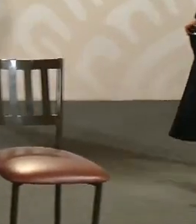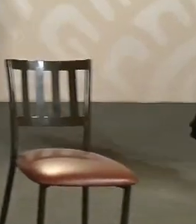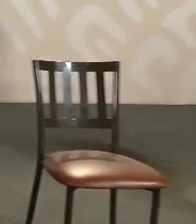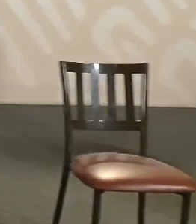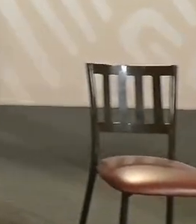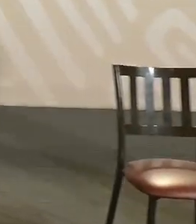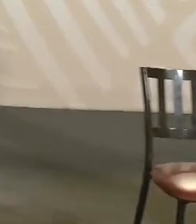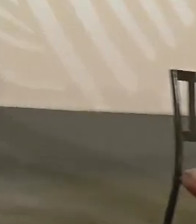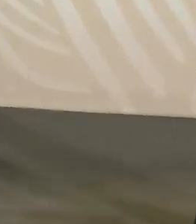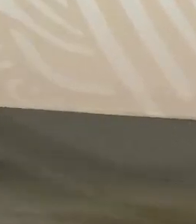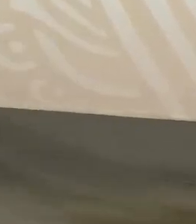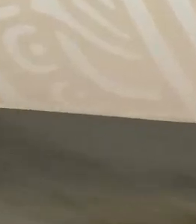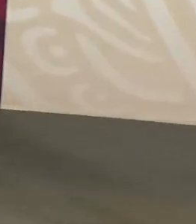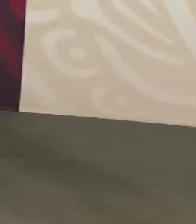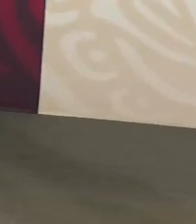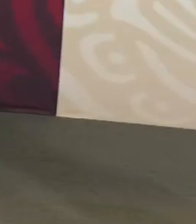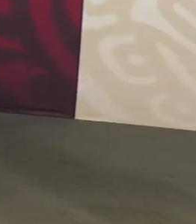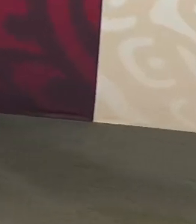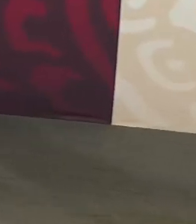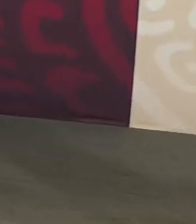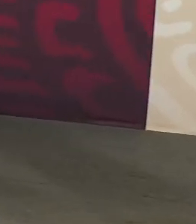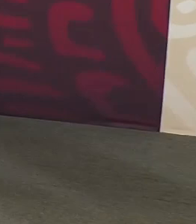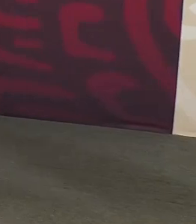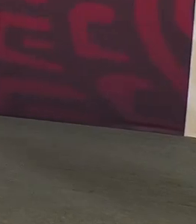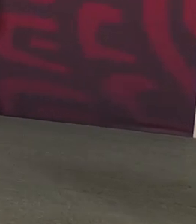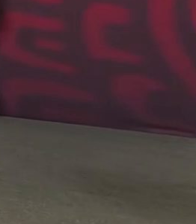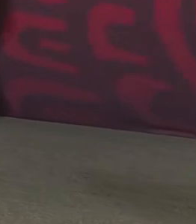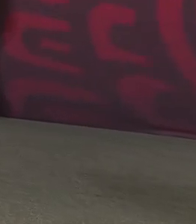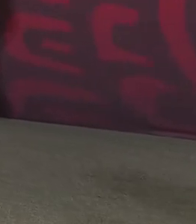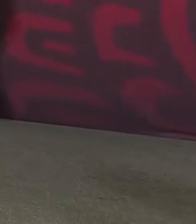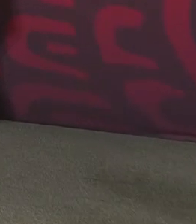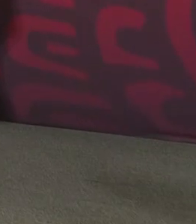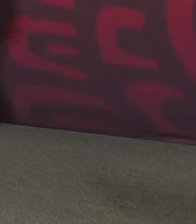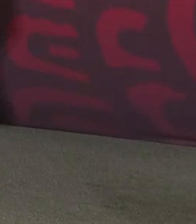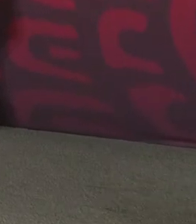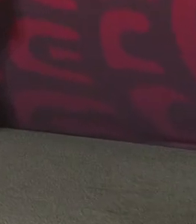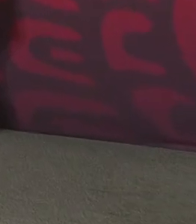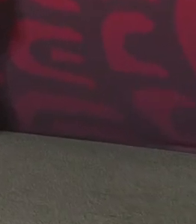Buenos días. Ánimo. Ánimo.